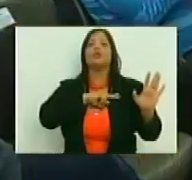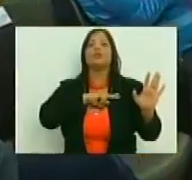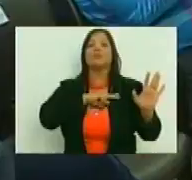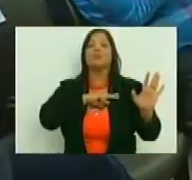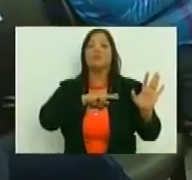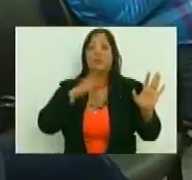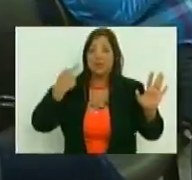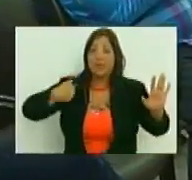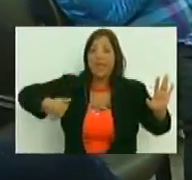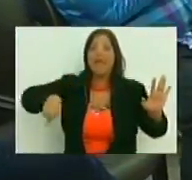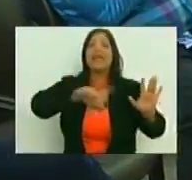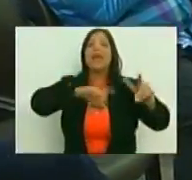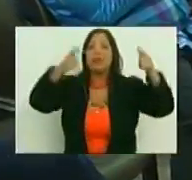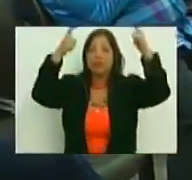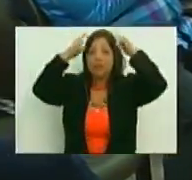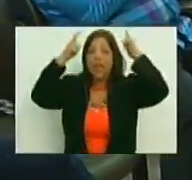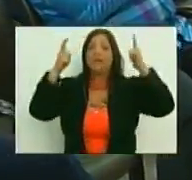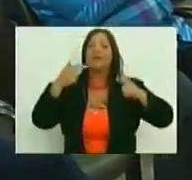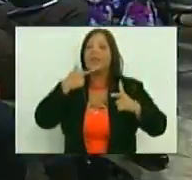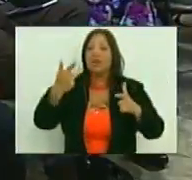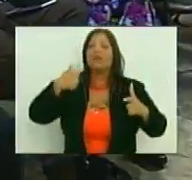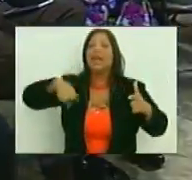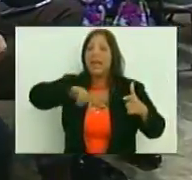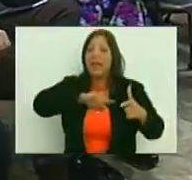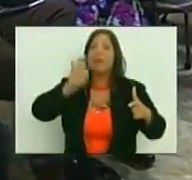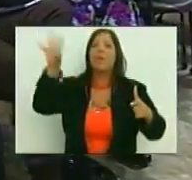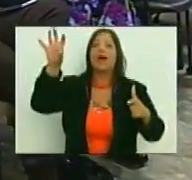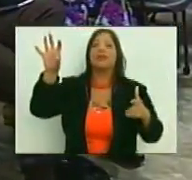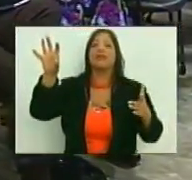Y dice el comandante Chávez: